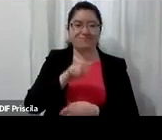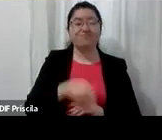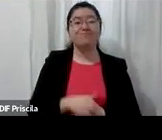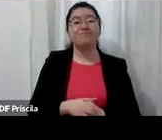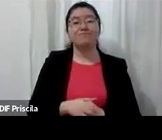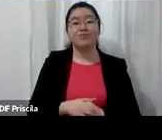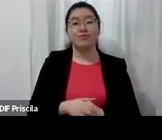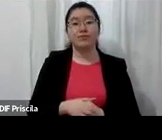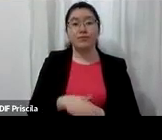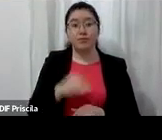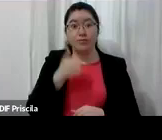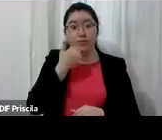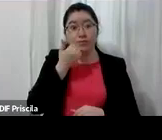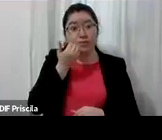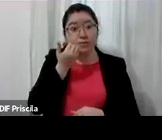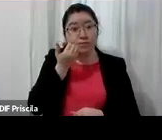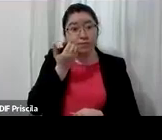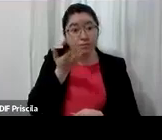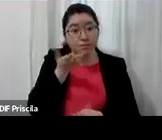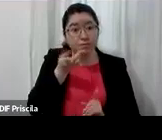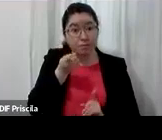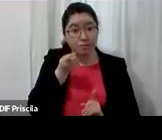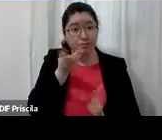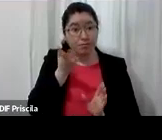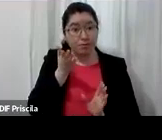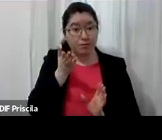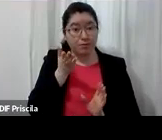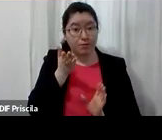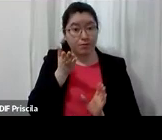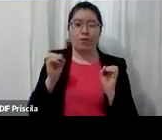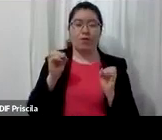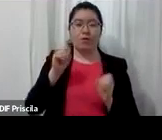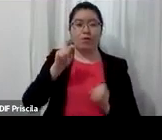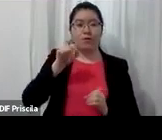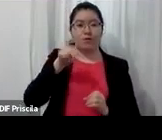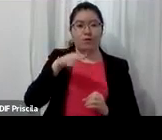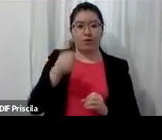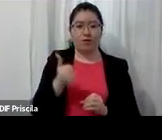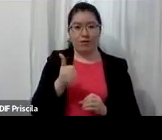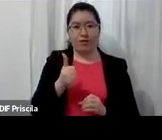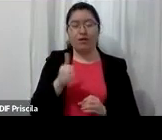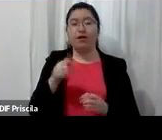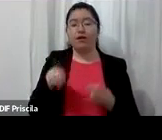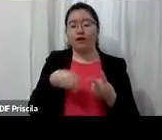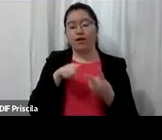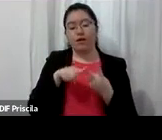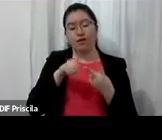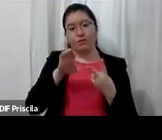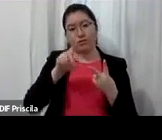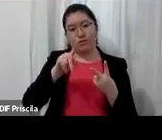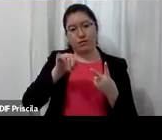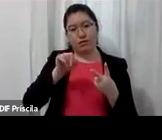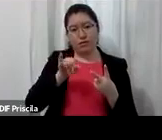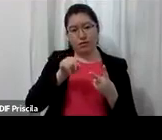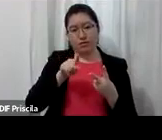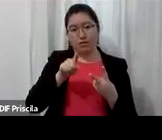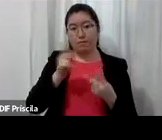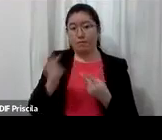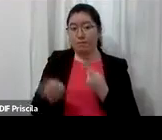si quieras... o si quieran más bien Tania y Citlali seguir con las otras preguntas, o si no, no